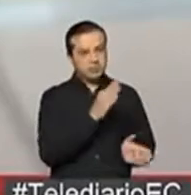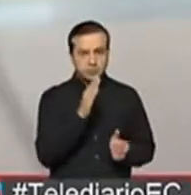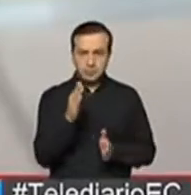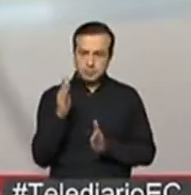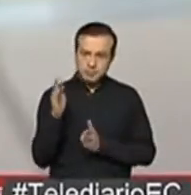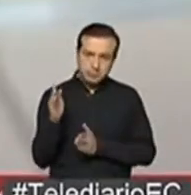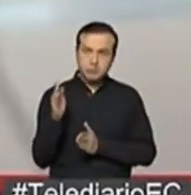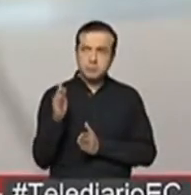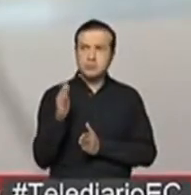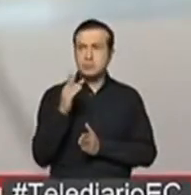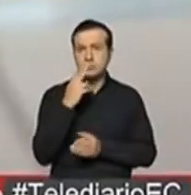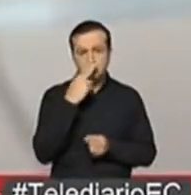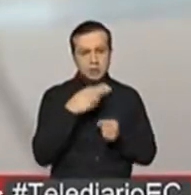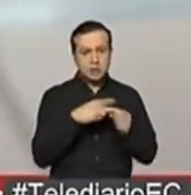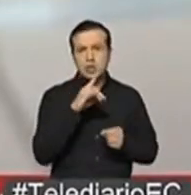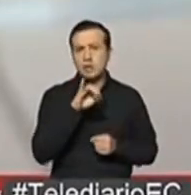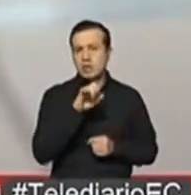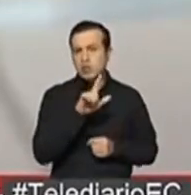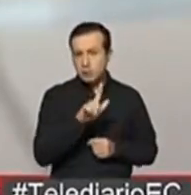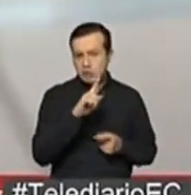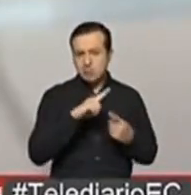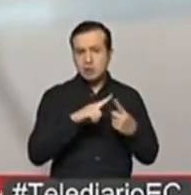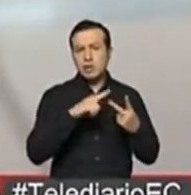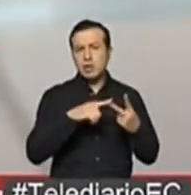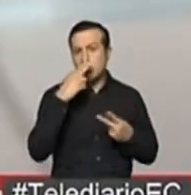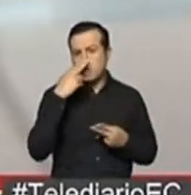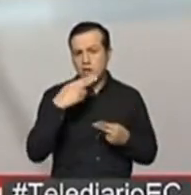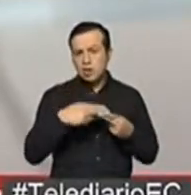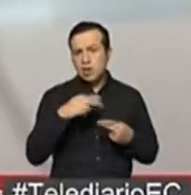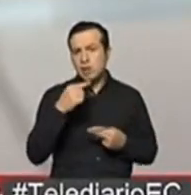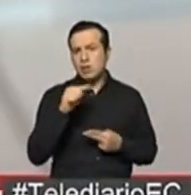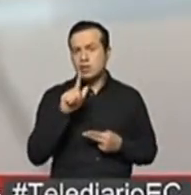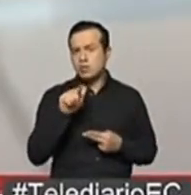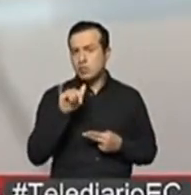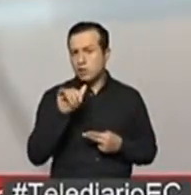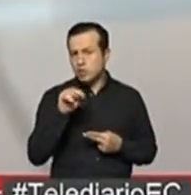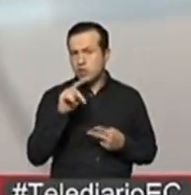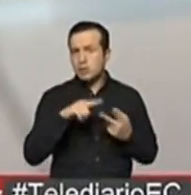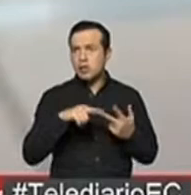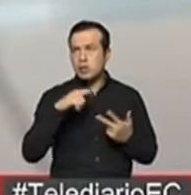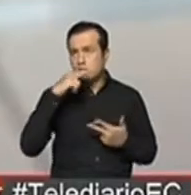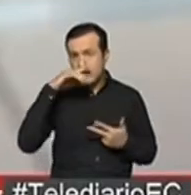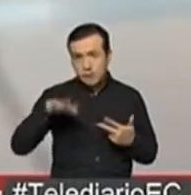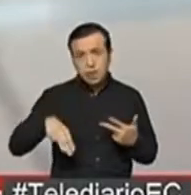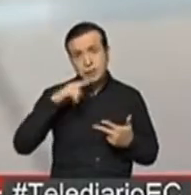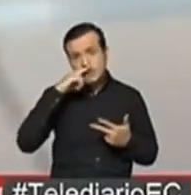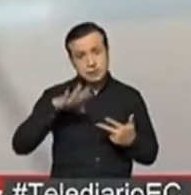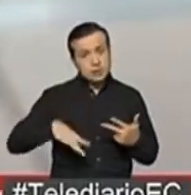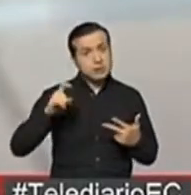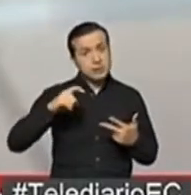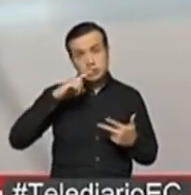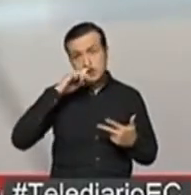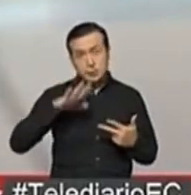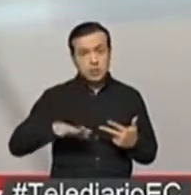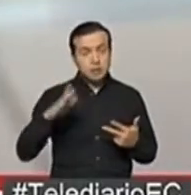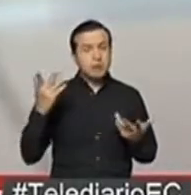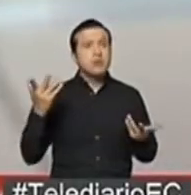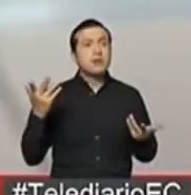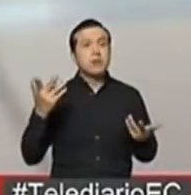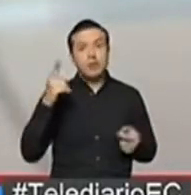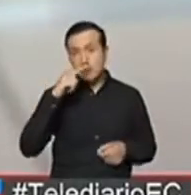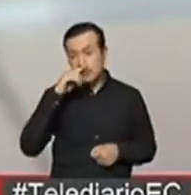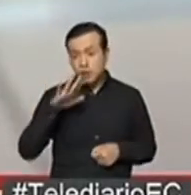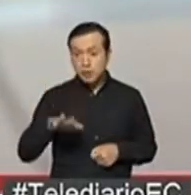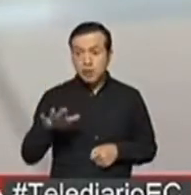solamente el ies de la gasolina corriente y el gas sinorgas porque nos olvidamos